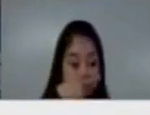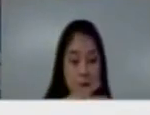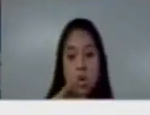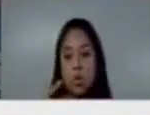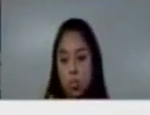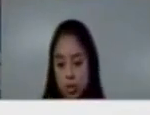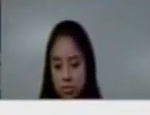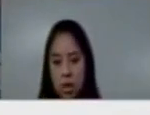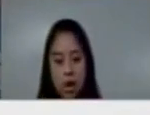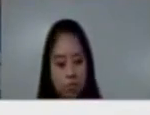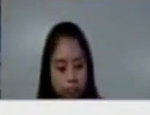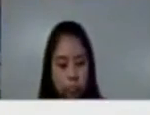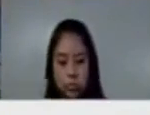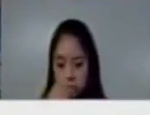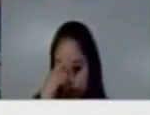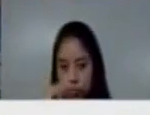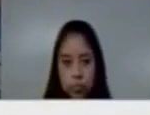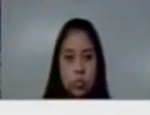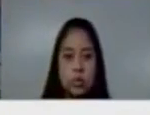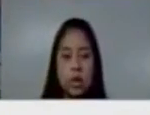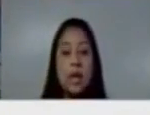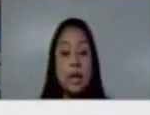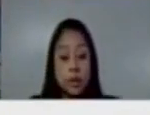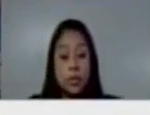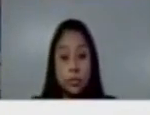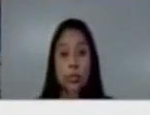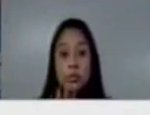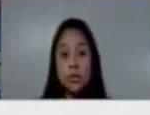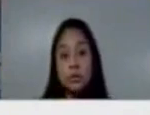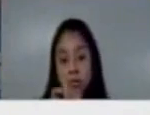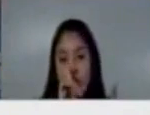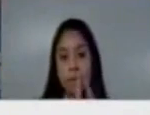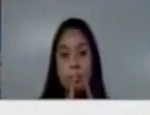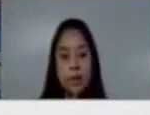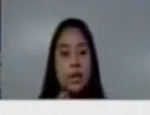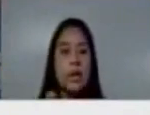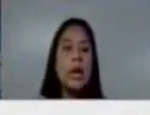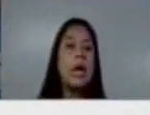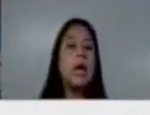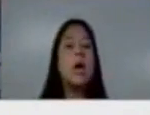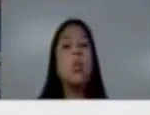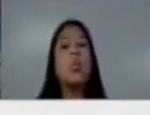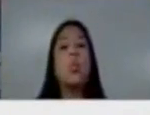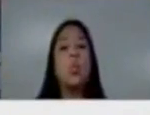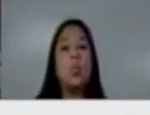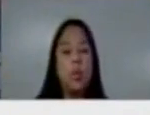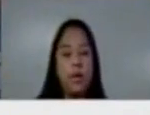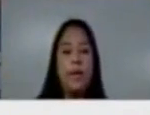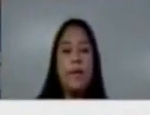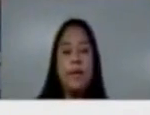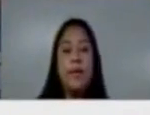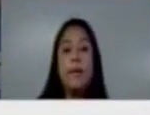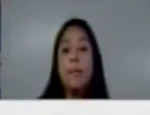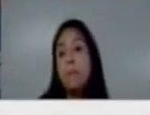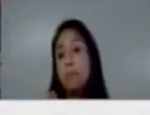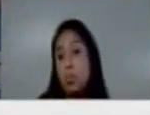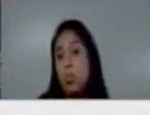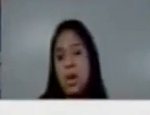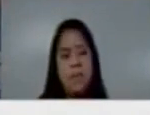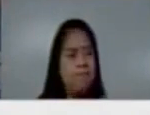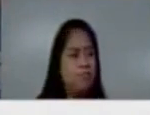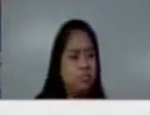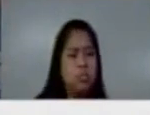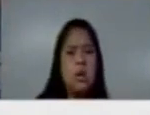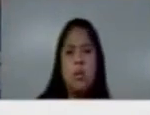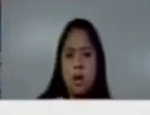trabajo en esa importante zona y convertirla en un lugar donde se puedan desarrollar